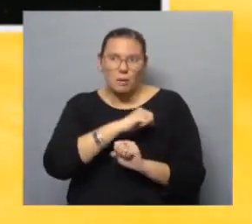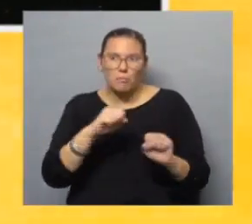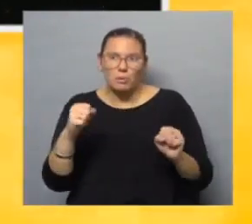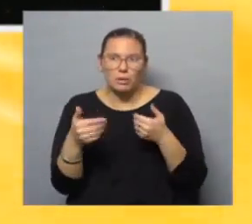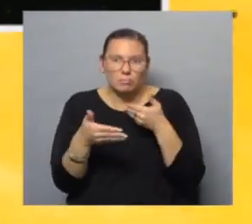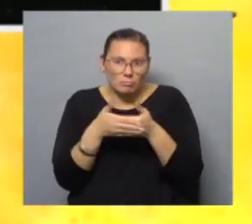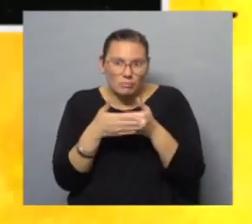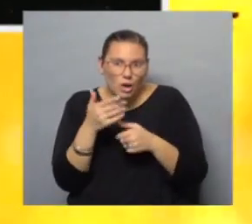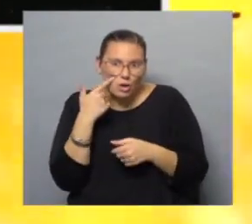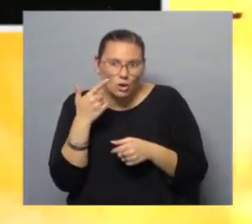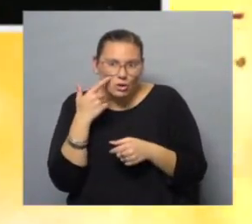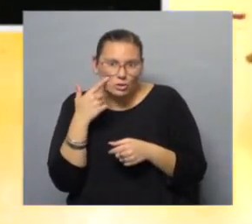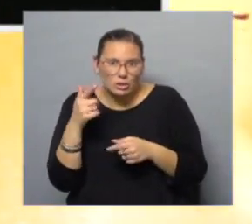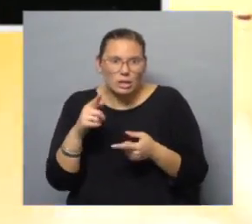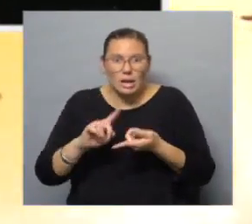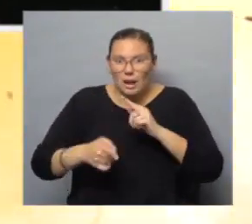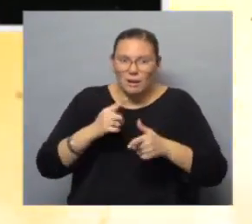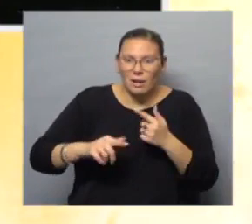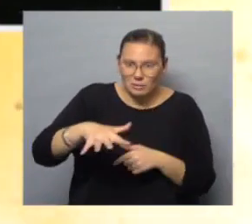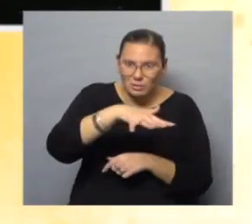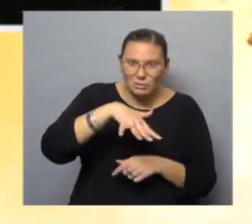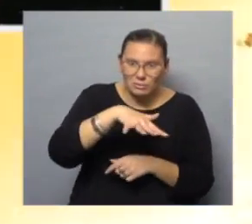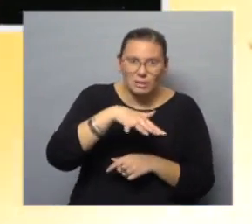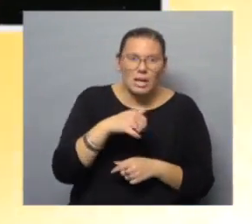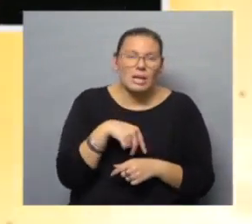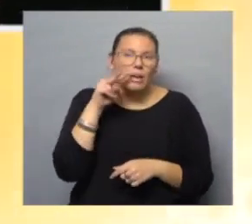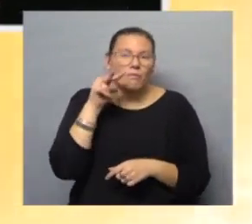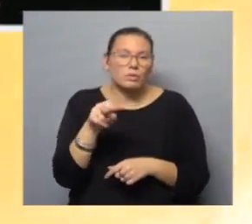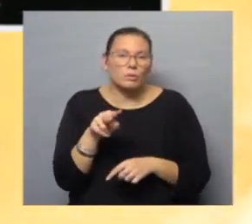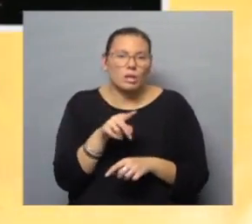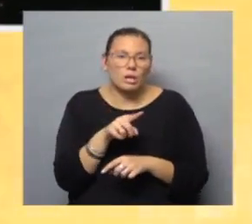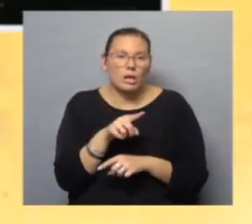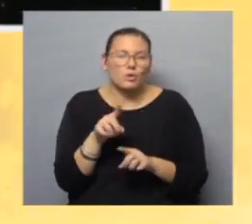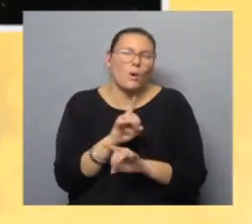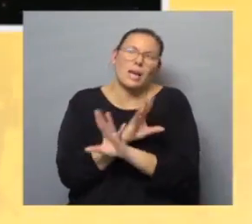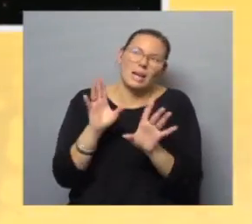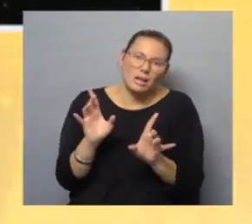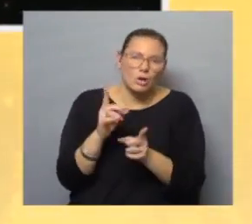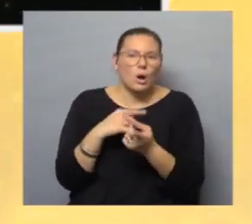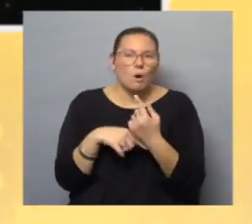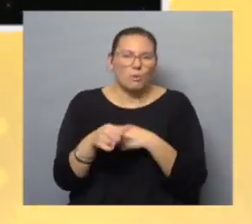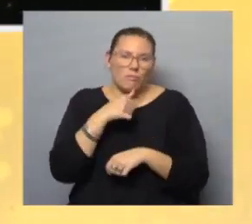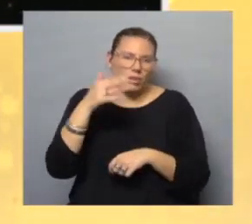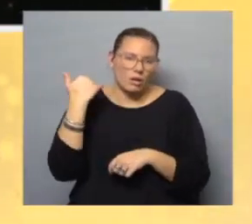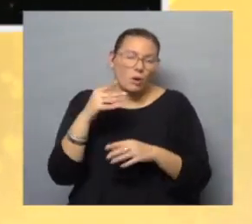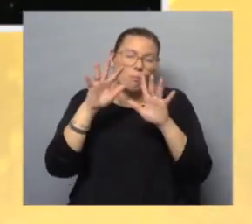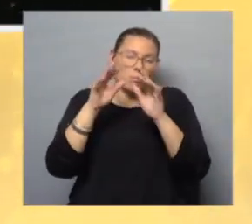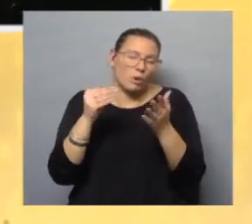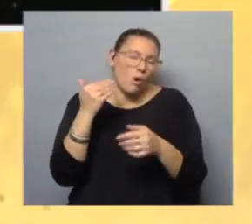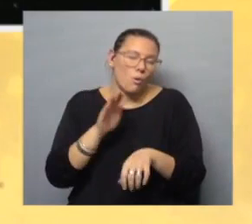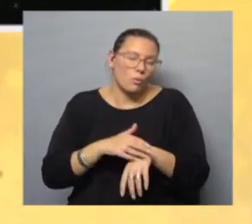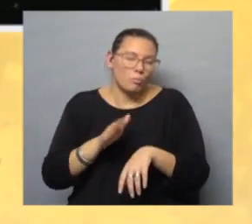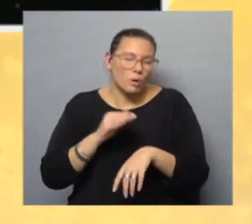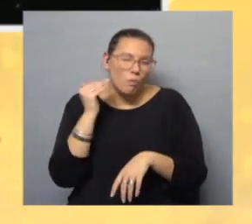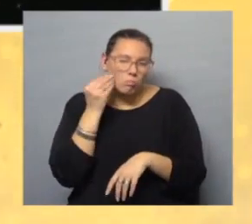digamos, la interacción de esas galaxias. Que en el visual, digamos, eso no es tan claro debido al polvo que estamos